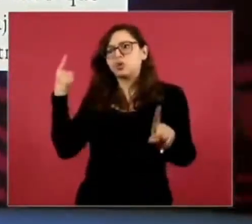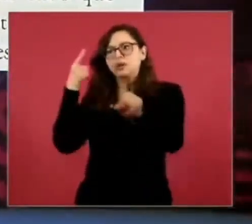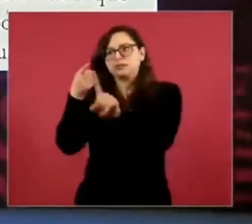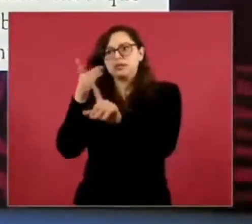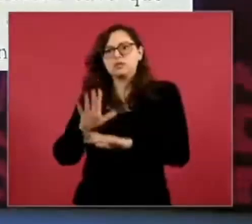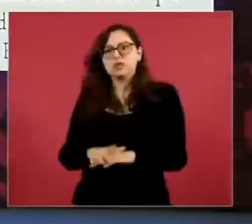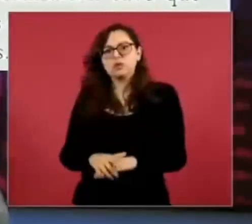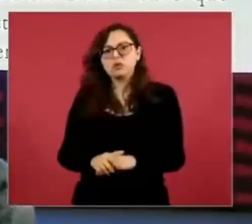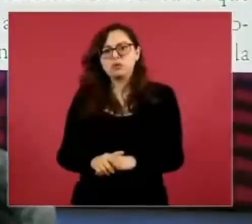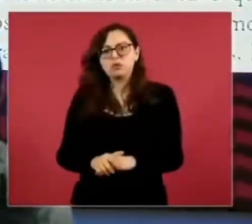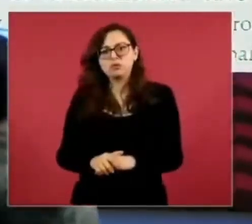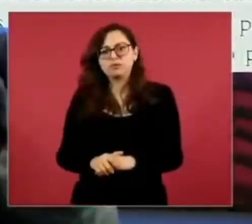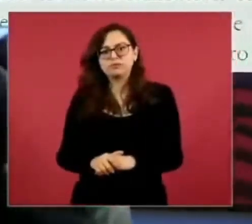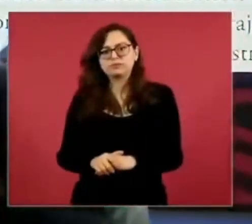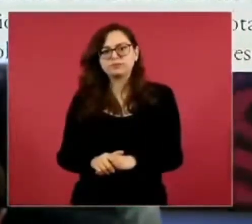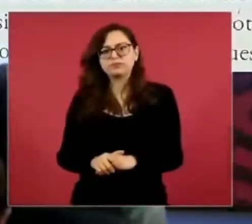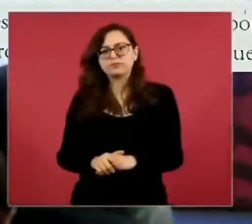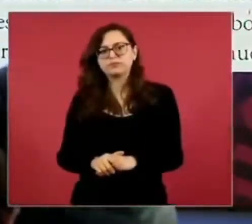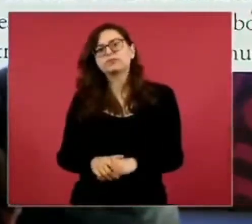puso